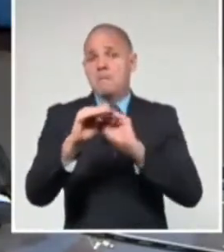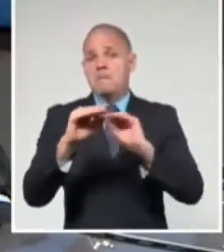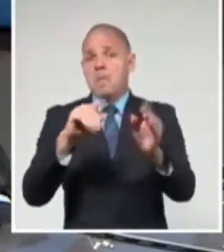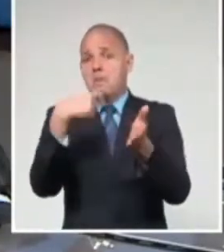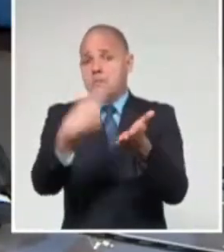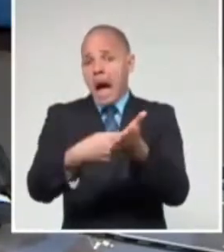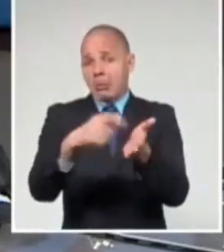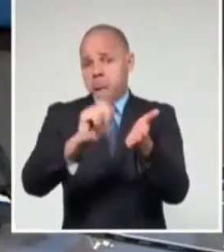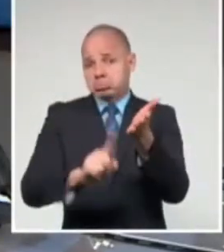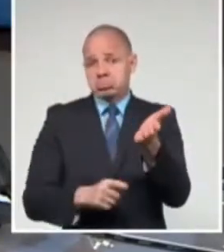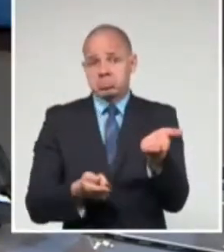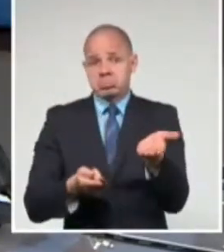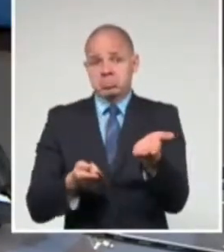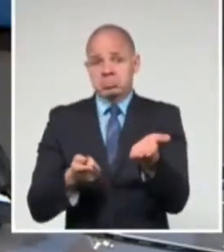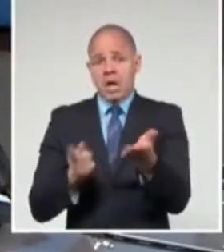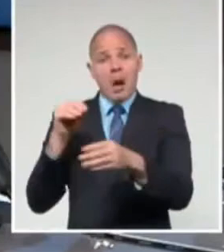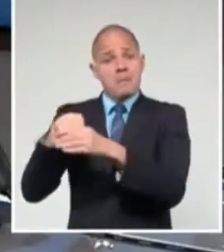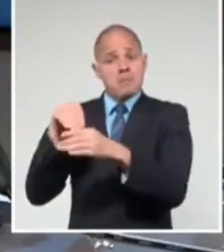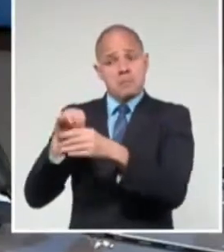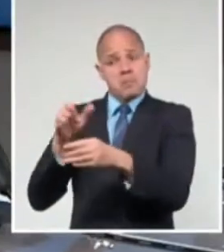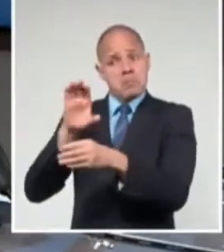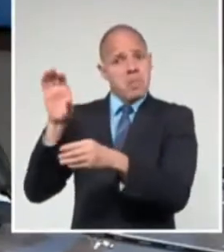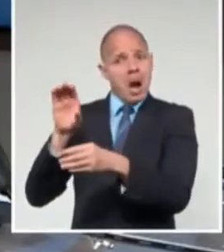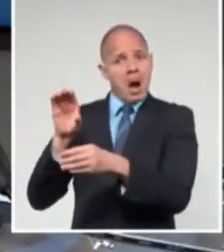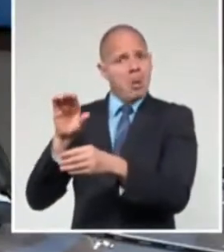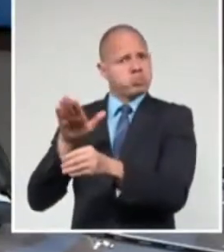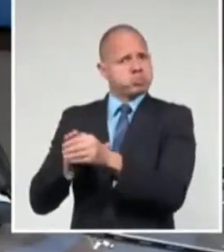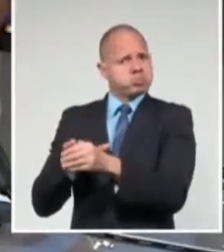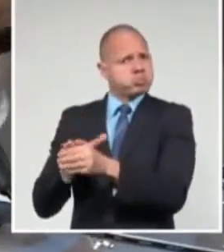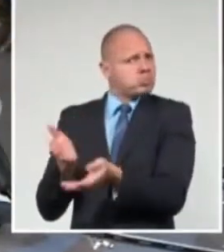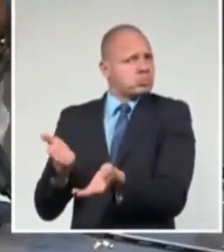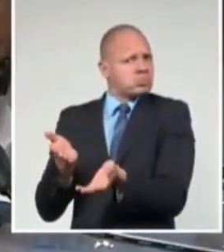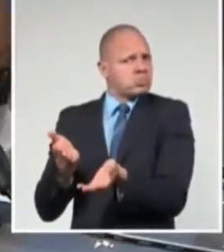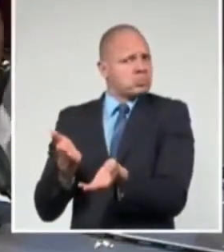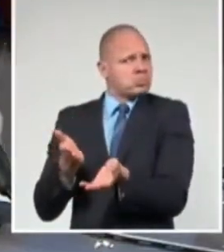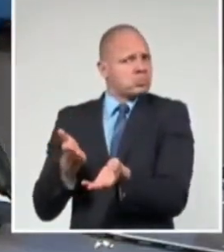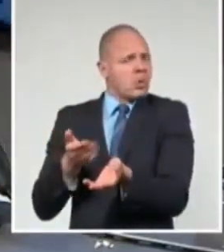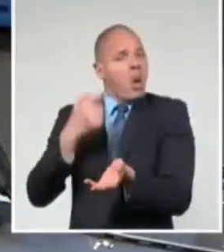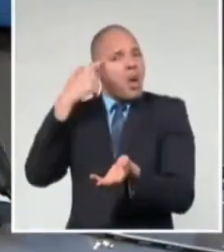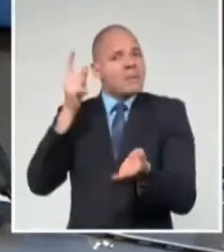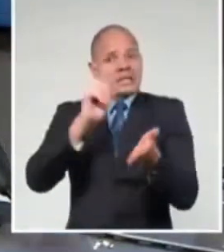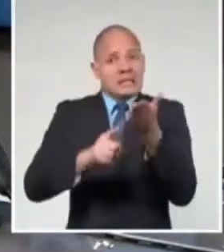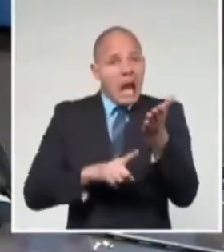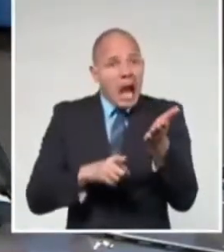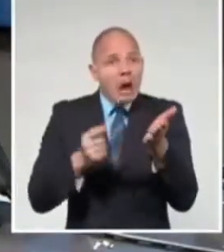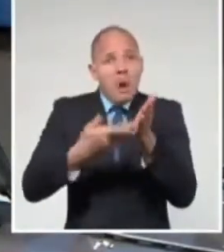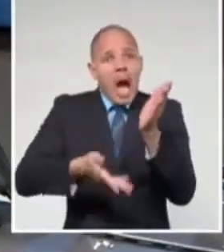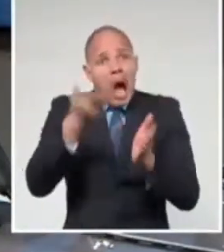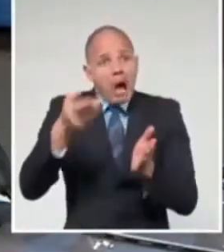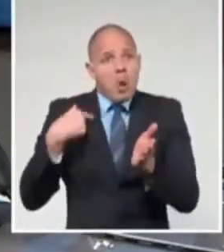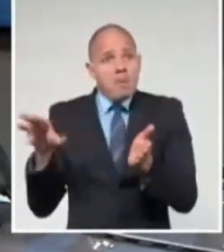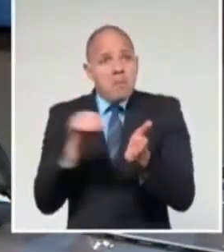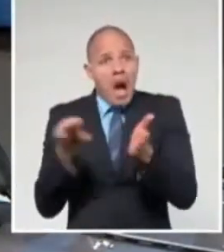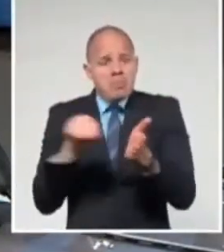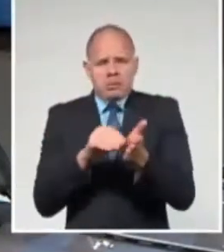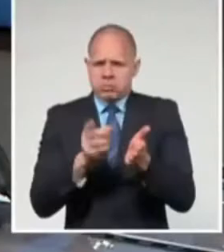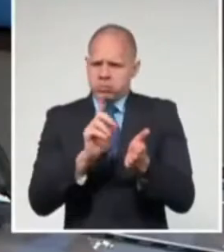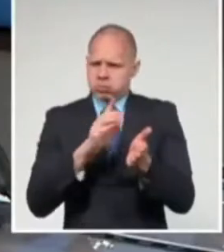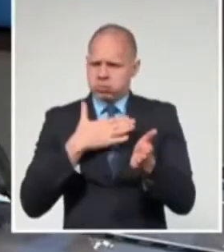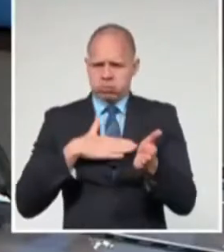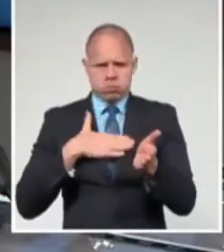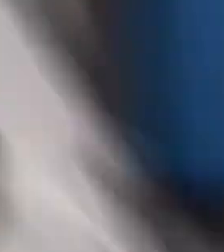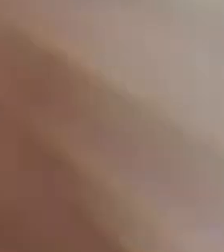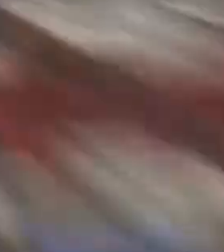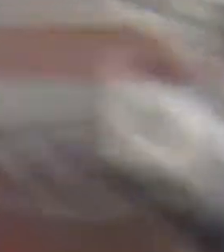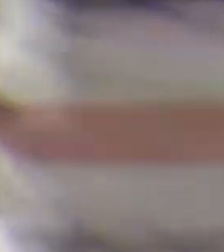le vamos a subir la asistencia social. No está previsto que usted tenga que sacar ahorro para poder pagar el incremento